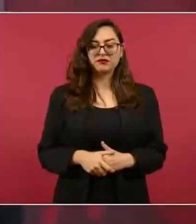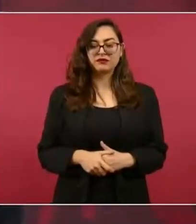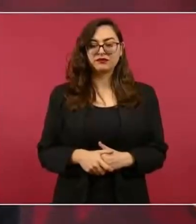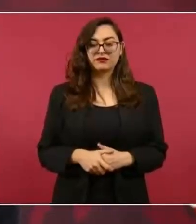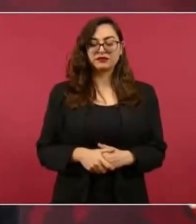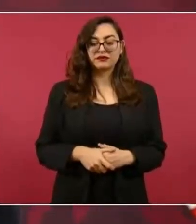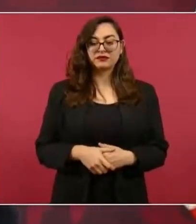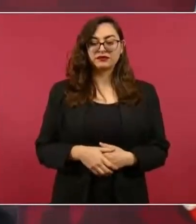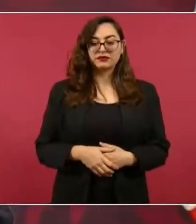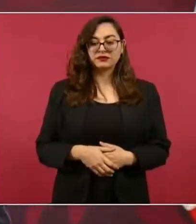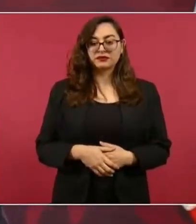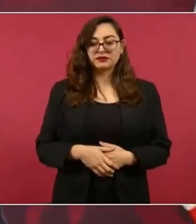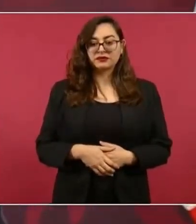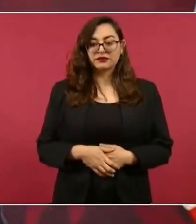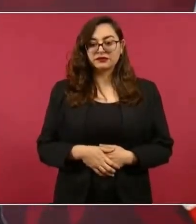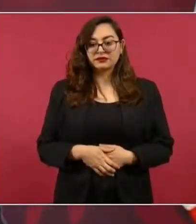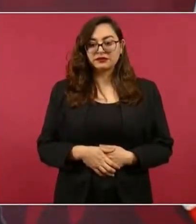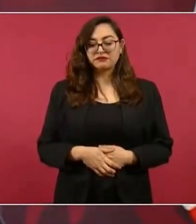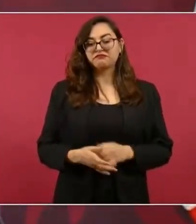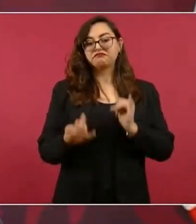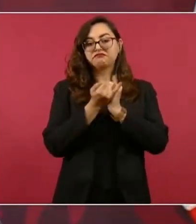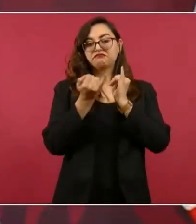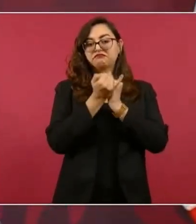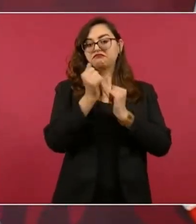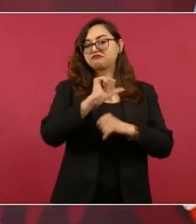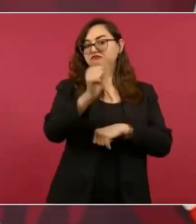Y así otros estados,